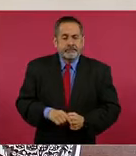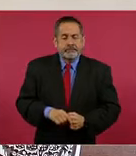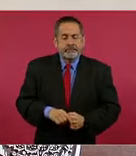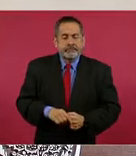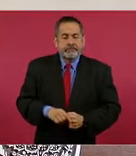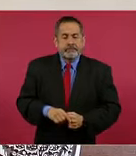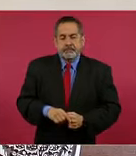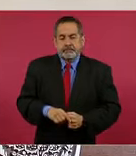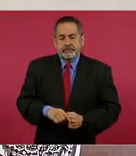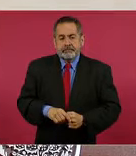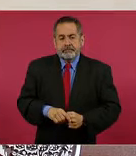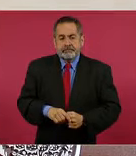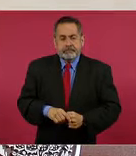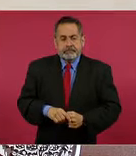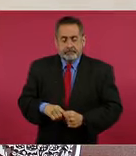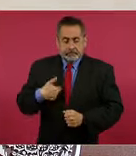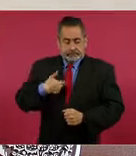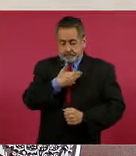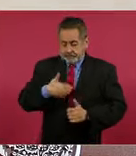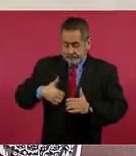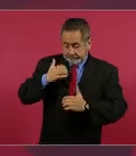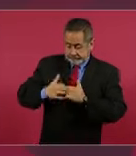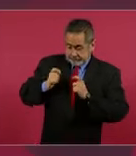es que quien me va a sustituir